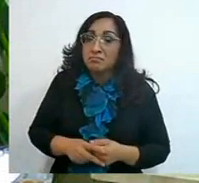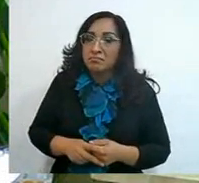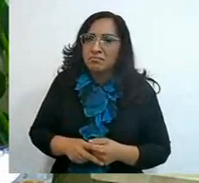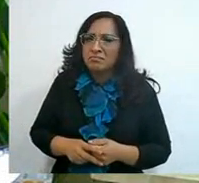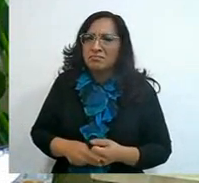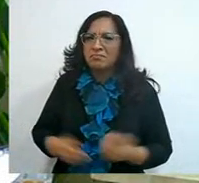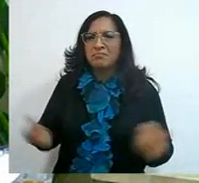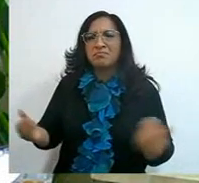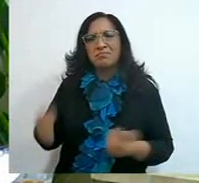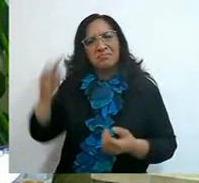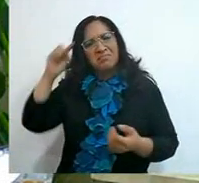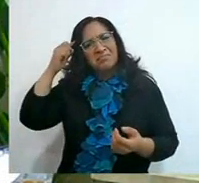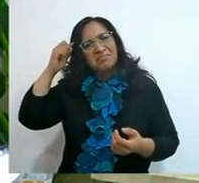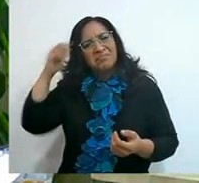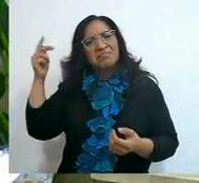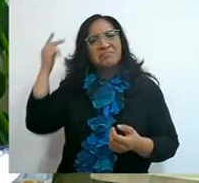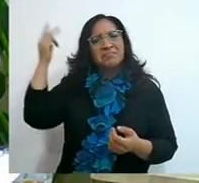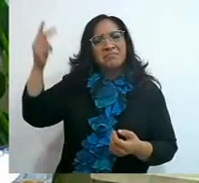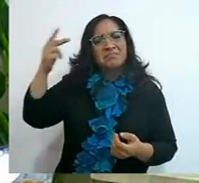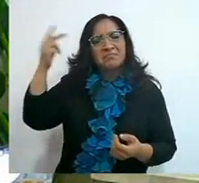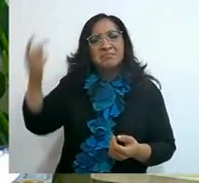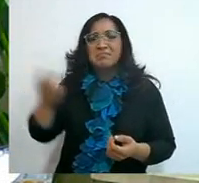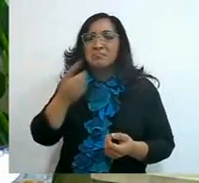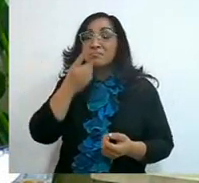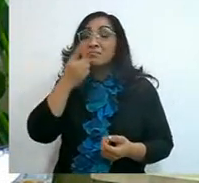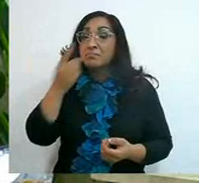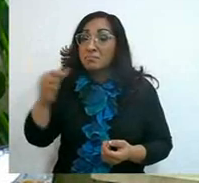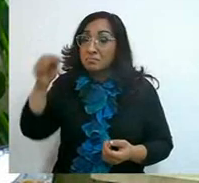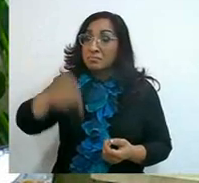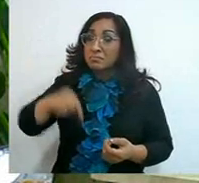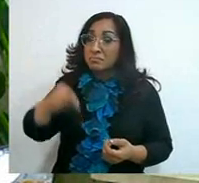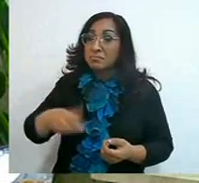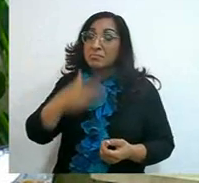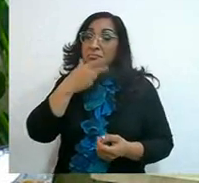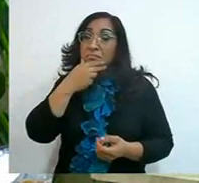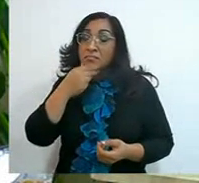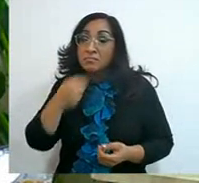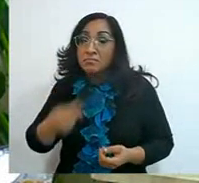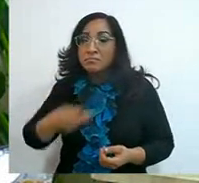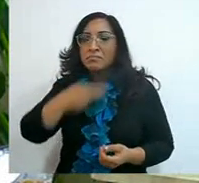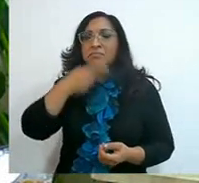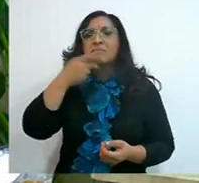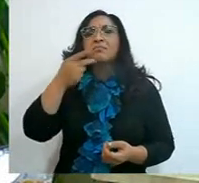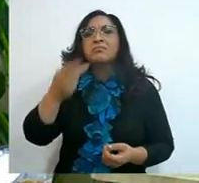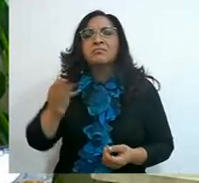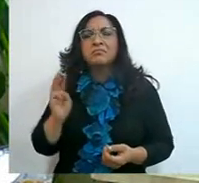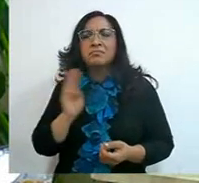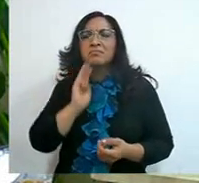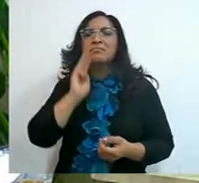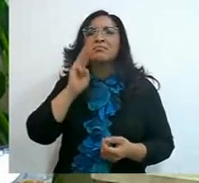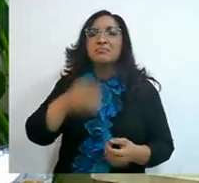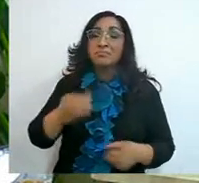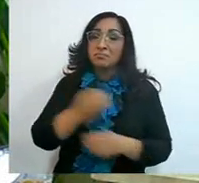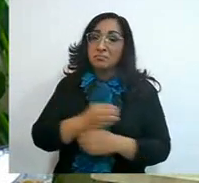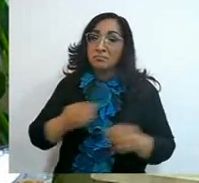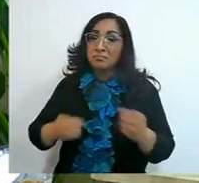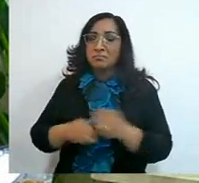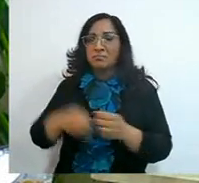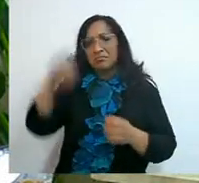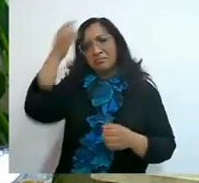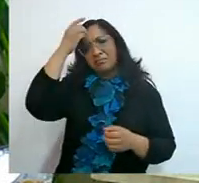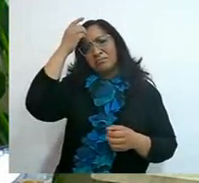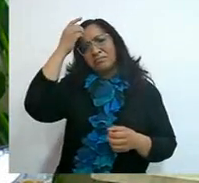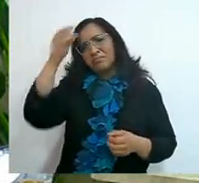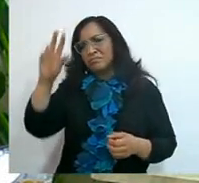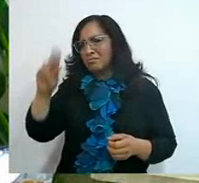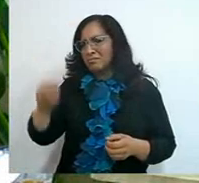pueblo. Y le dijeron al pueblo que este hombre hablaba mal de las cosas de Dios. No dijeron que hablaba en